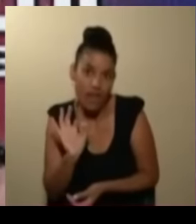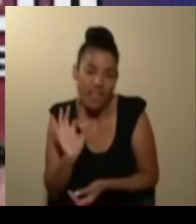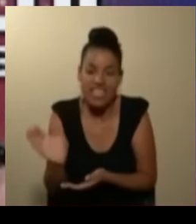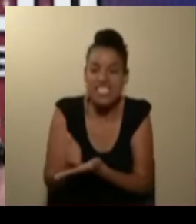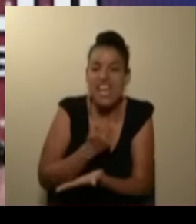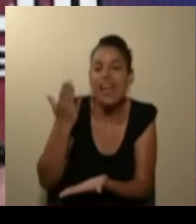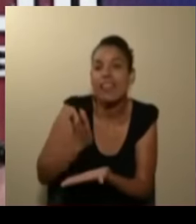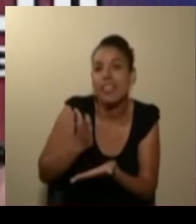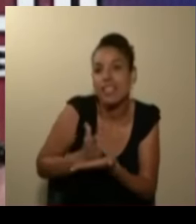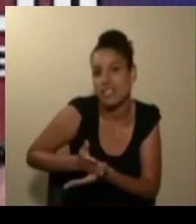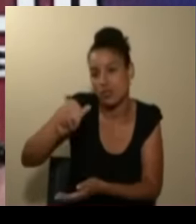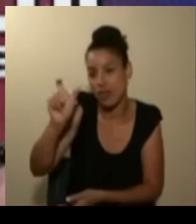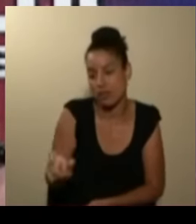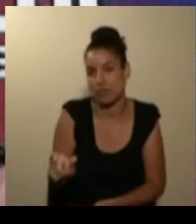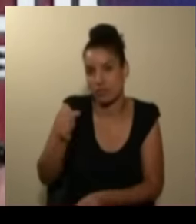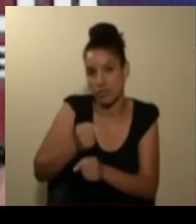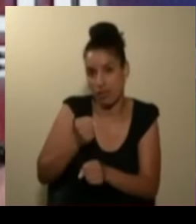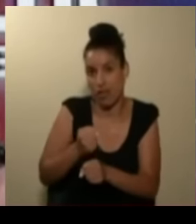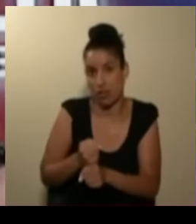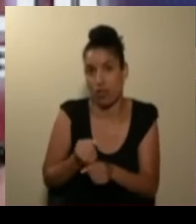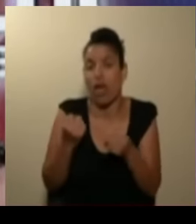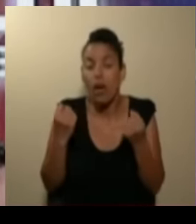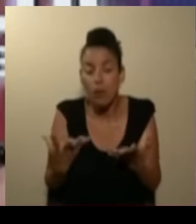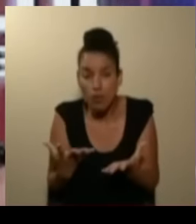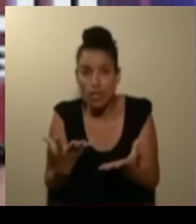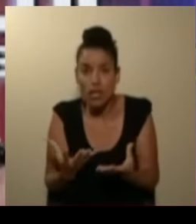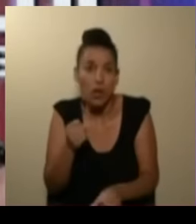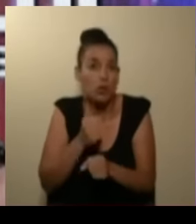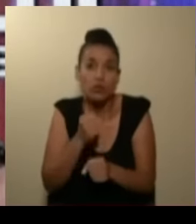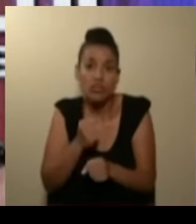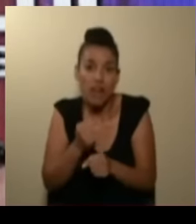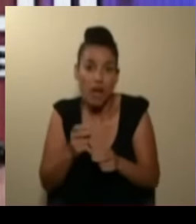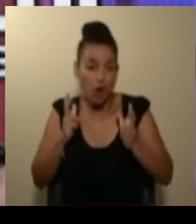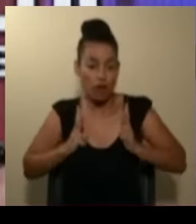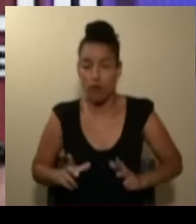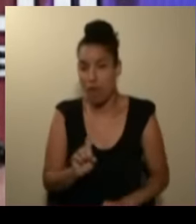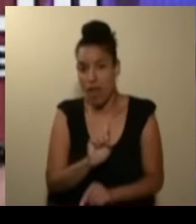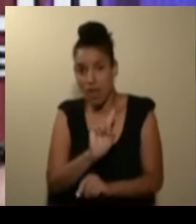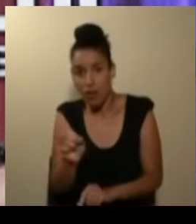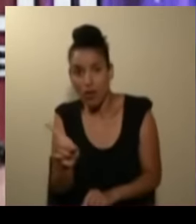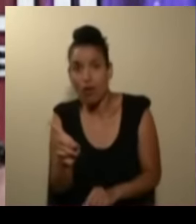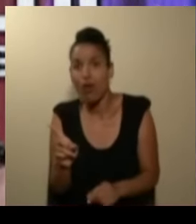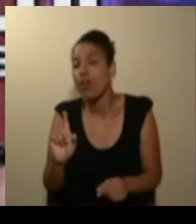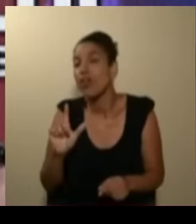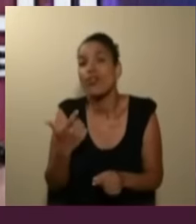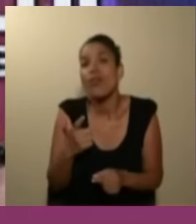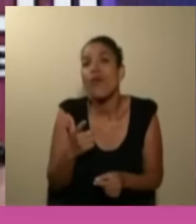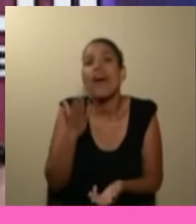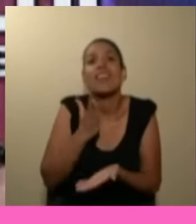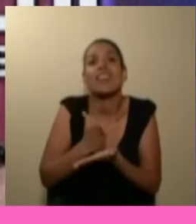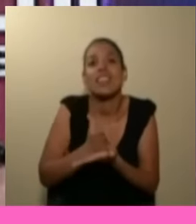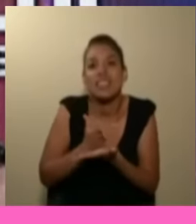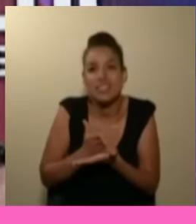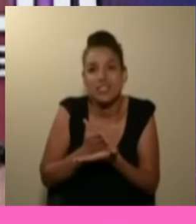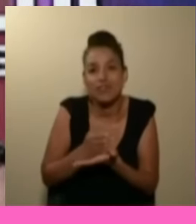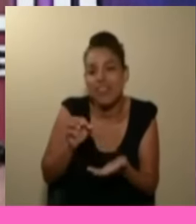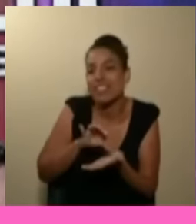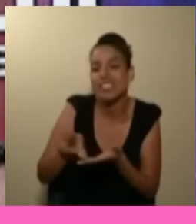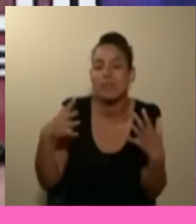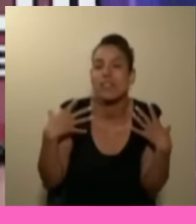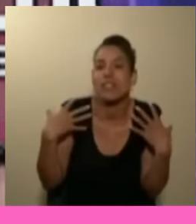trabajador. Porque un trabajador informal no genera derechos jubilatorios, no genera derechos de elegir el sistema de salud, no